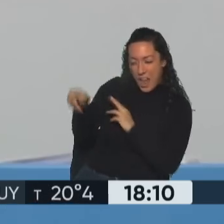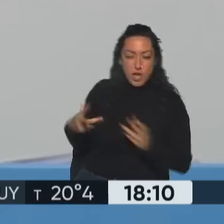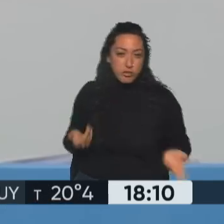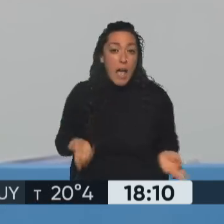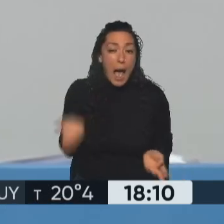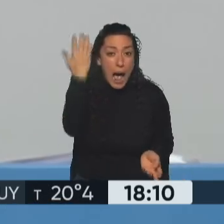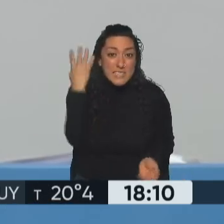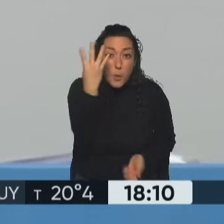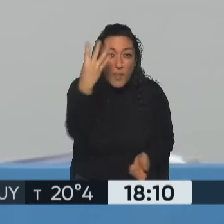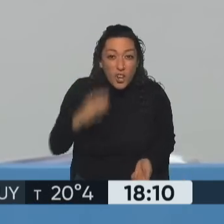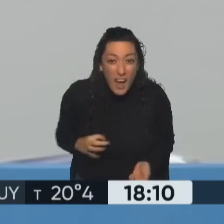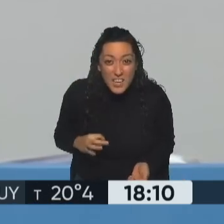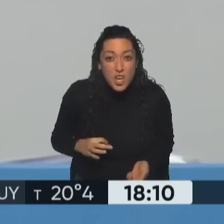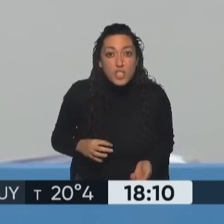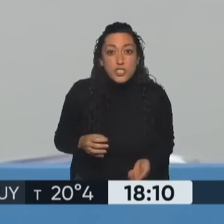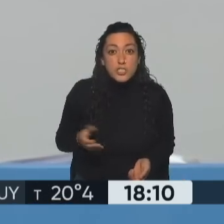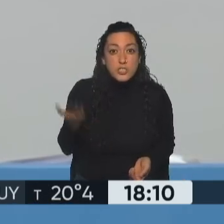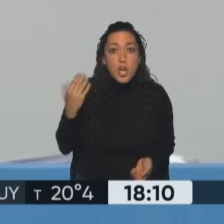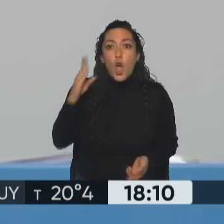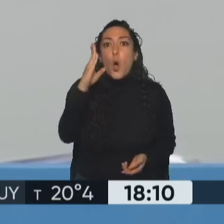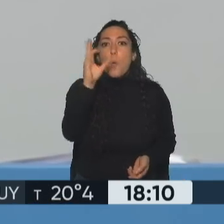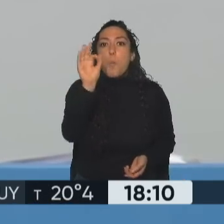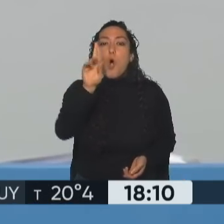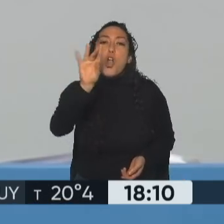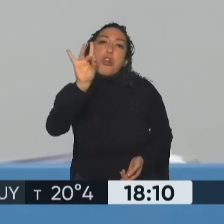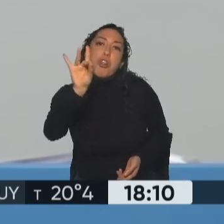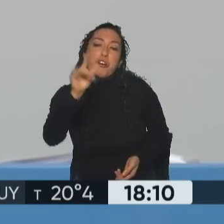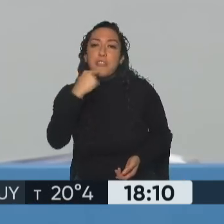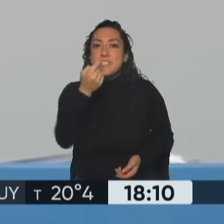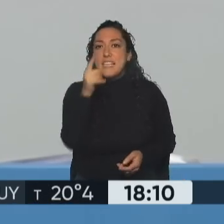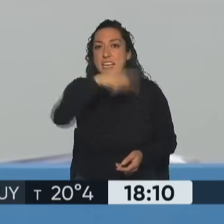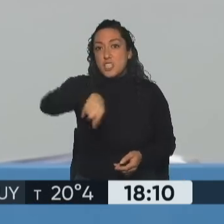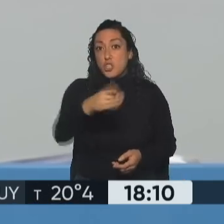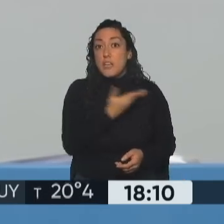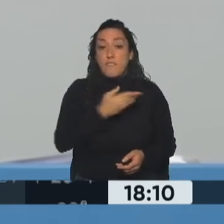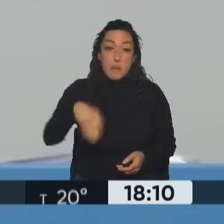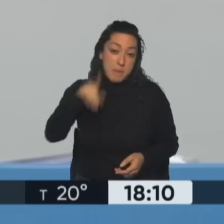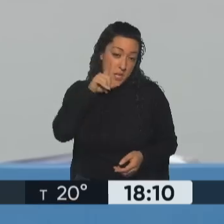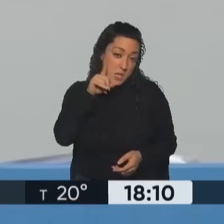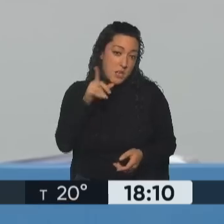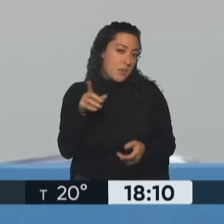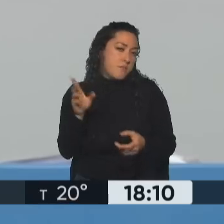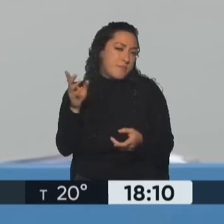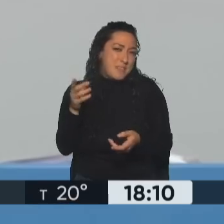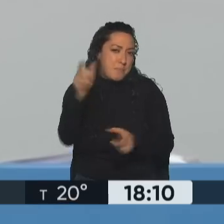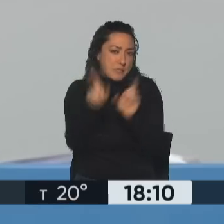4 años, el board, como le dicen ellos, el board del FMI, los que están ahí en el